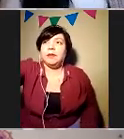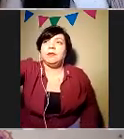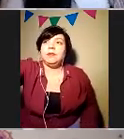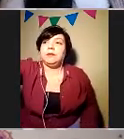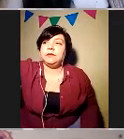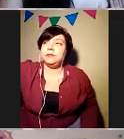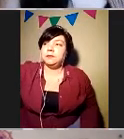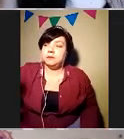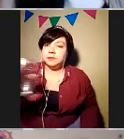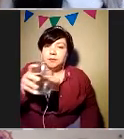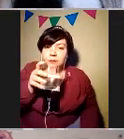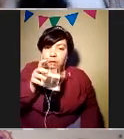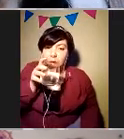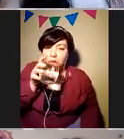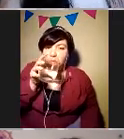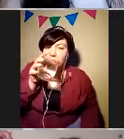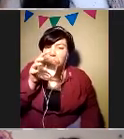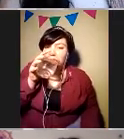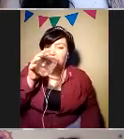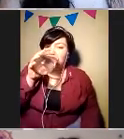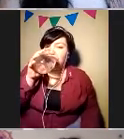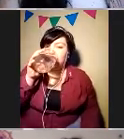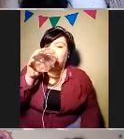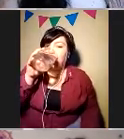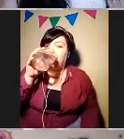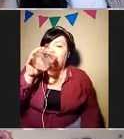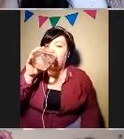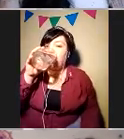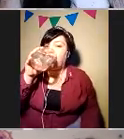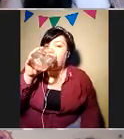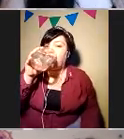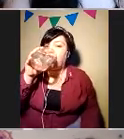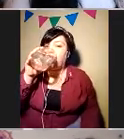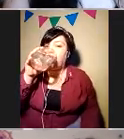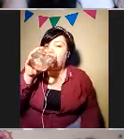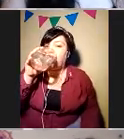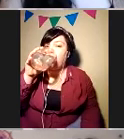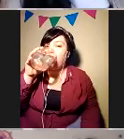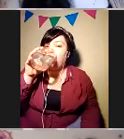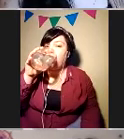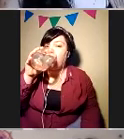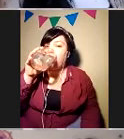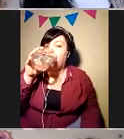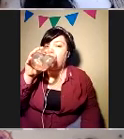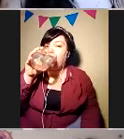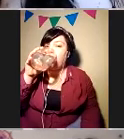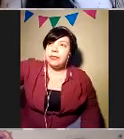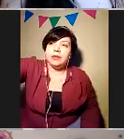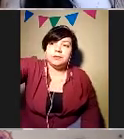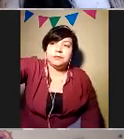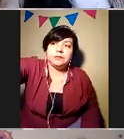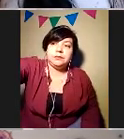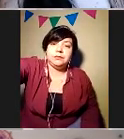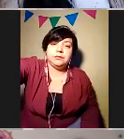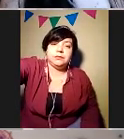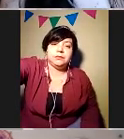etnias y grupos sociales, no sé, nosotros los latinos, los afrodescendientes, etc. Personalización, que ya nos lleva a pensar en el